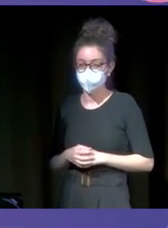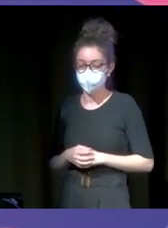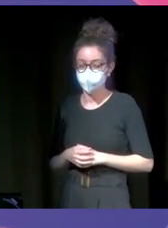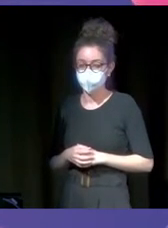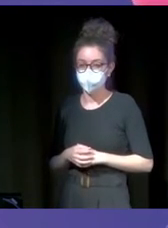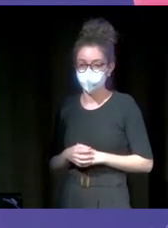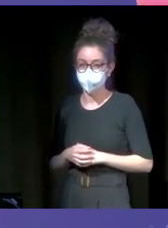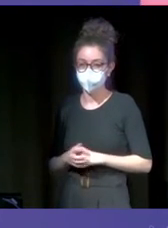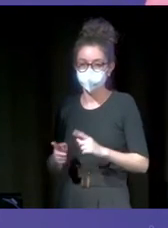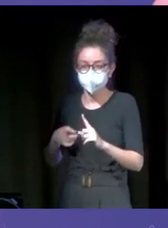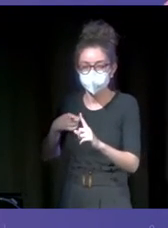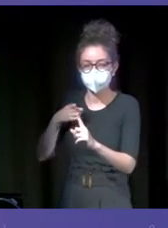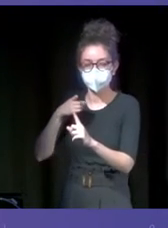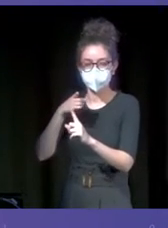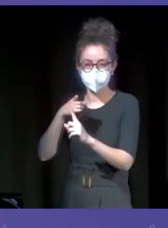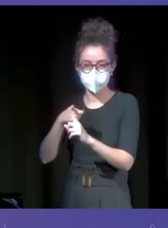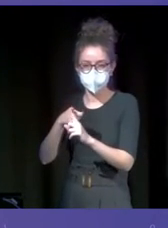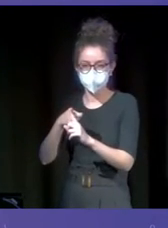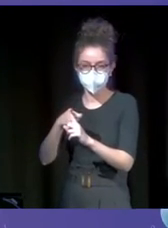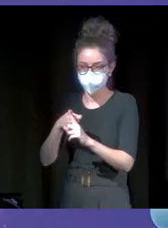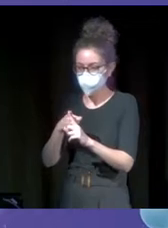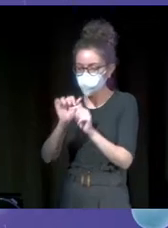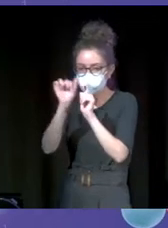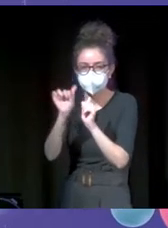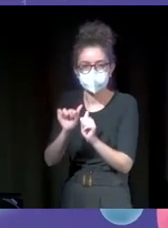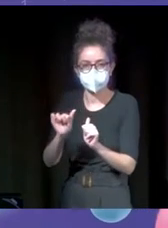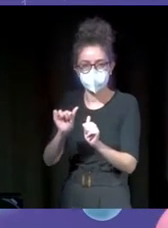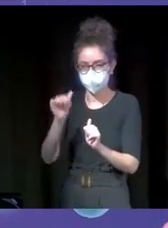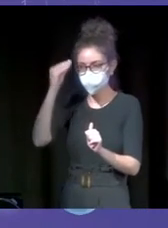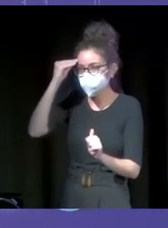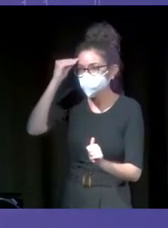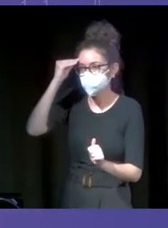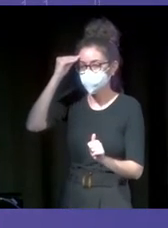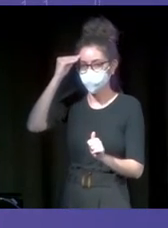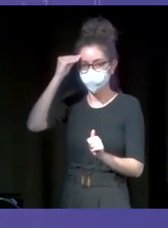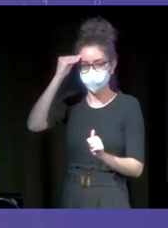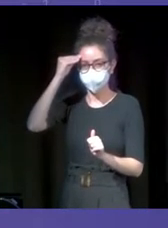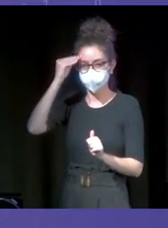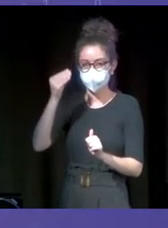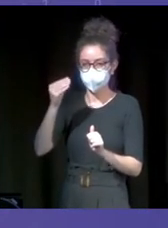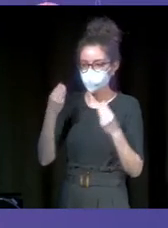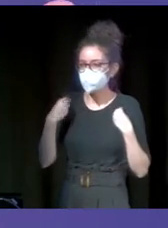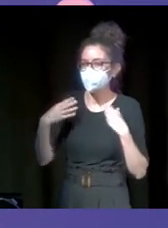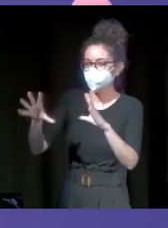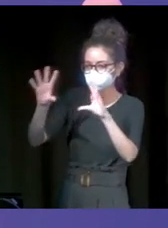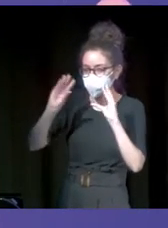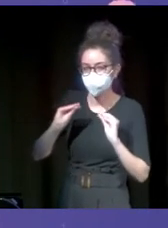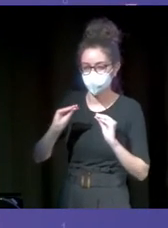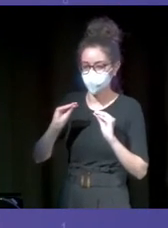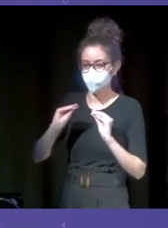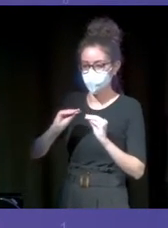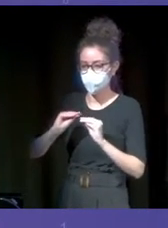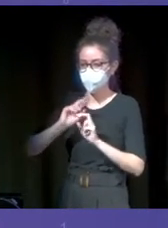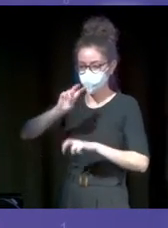de nuestra forma de actuar de nuestra forma de pensar e incluso de nuestra forma de entender la vida y también